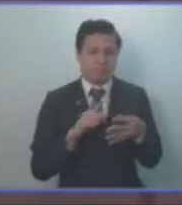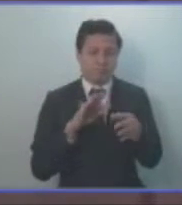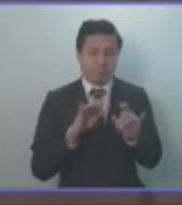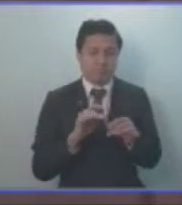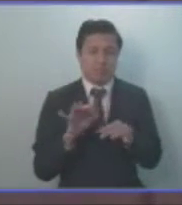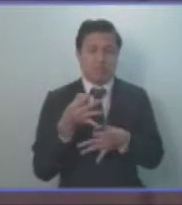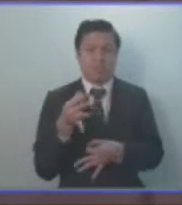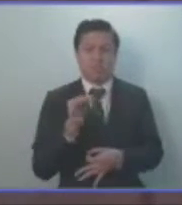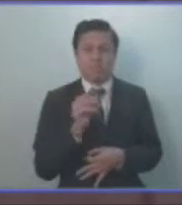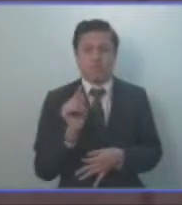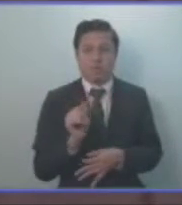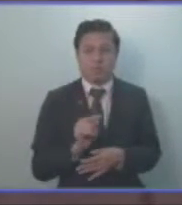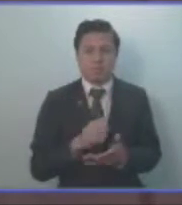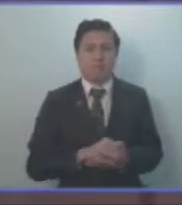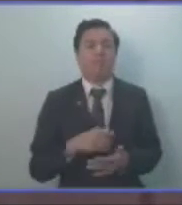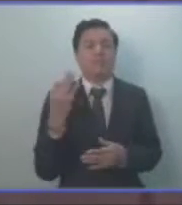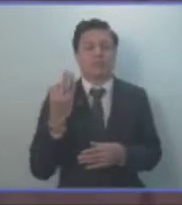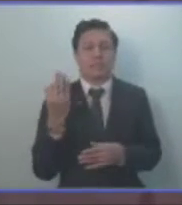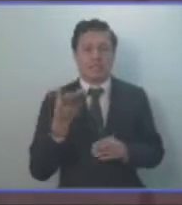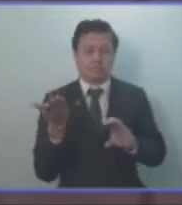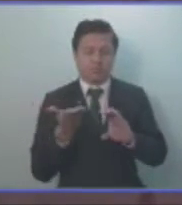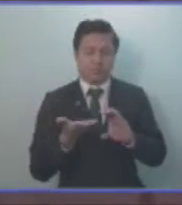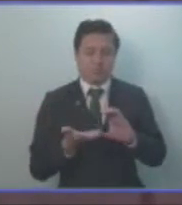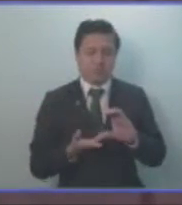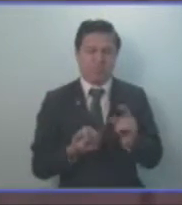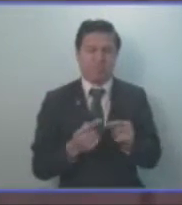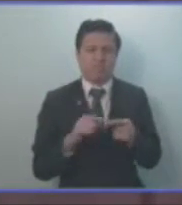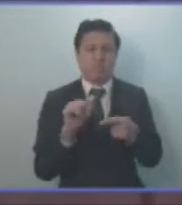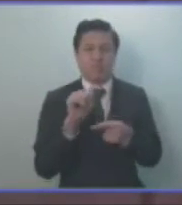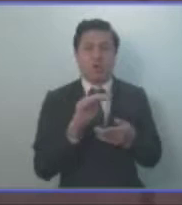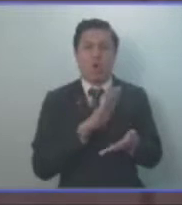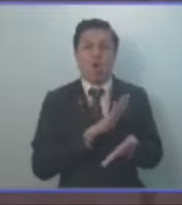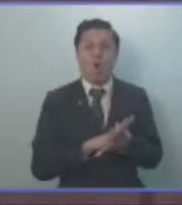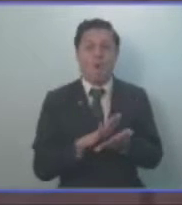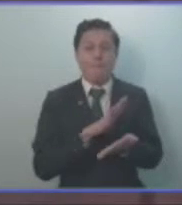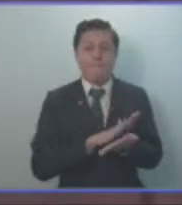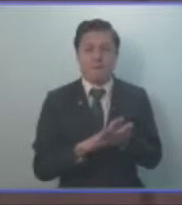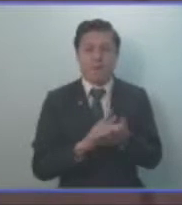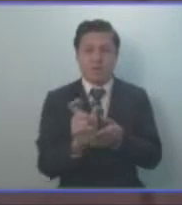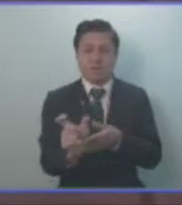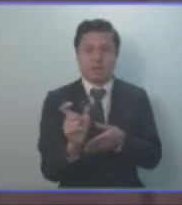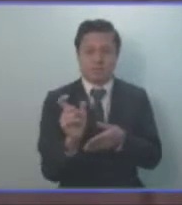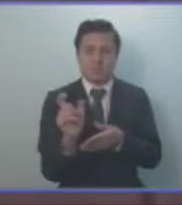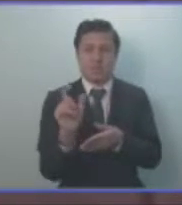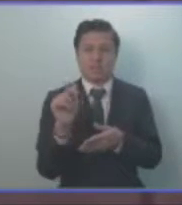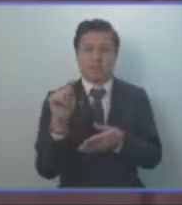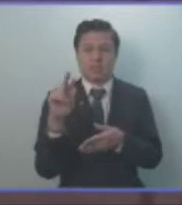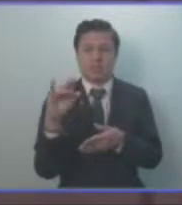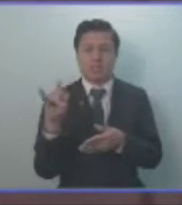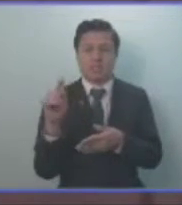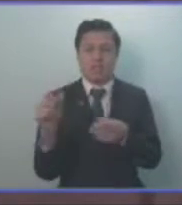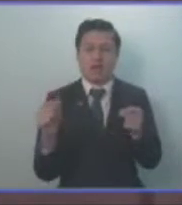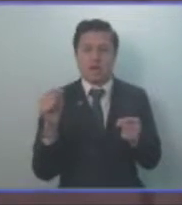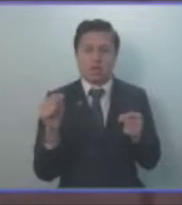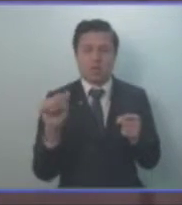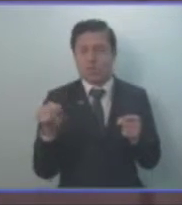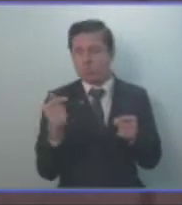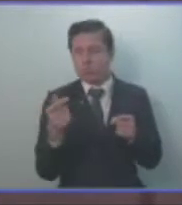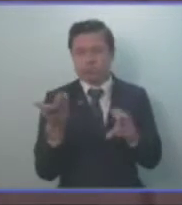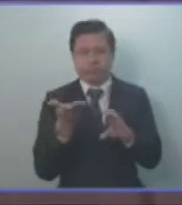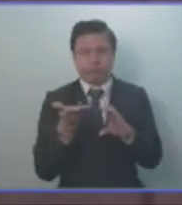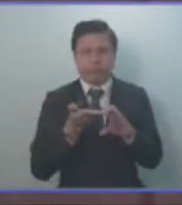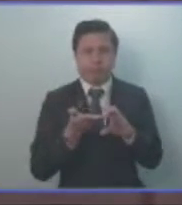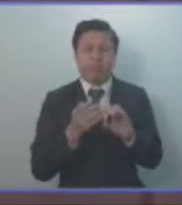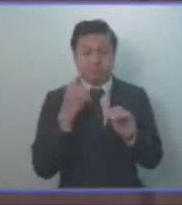deberá anexarse lo siguiente. Literal A, copia certificada de tarjeta de circulación del vehículo o cualquier otro documento